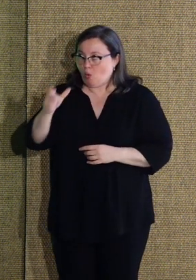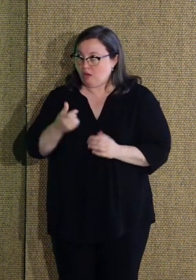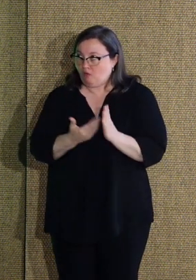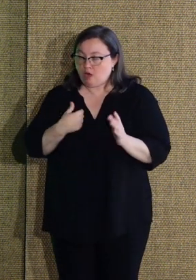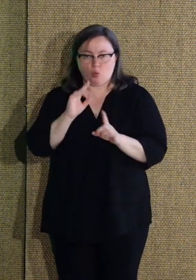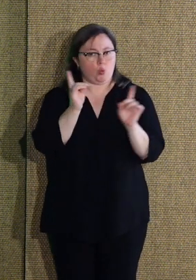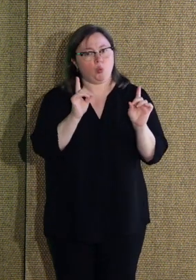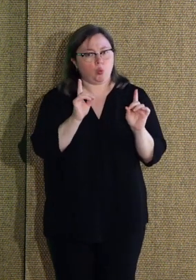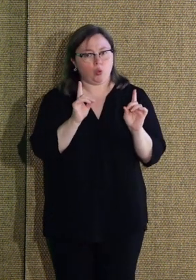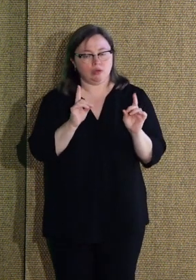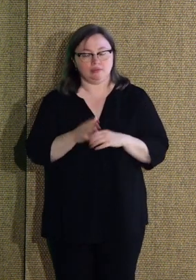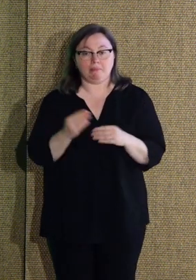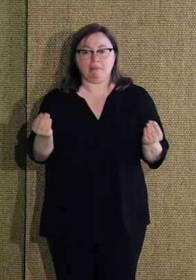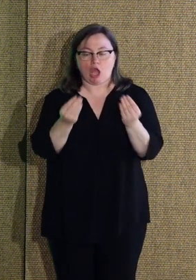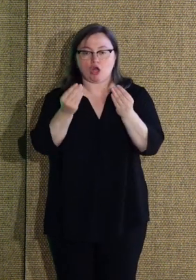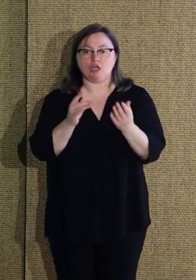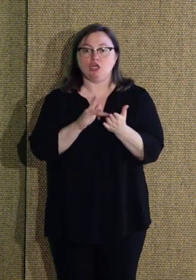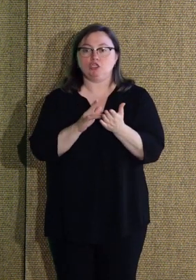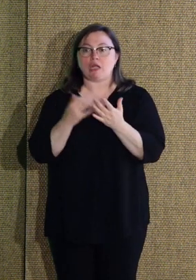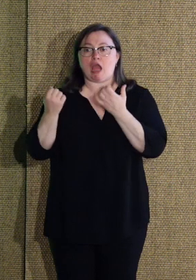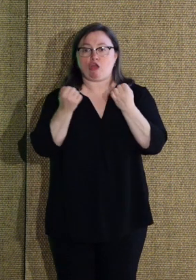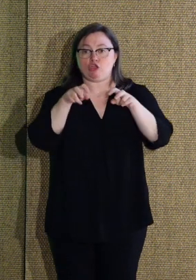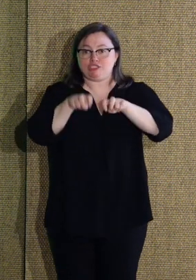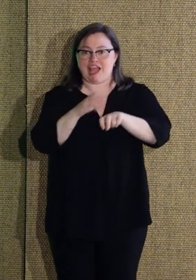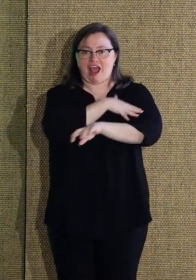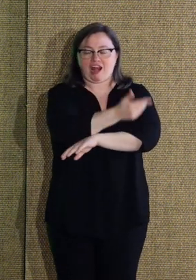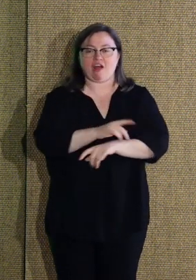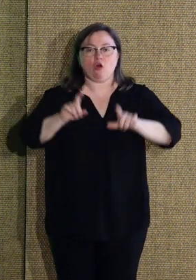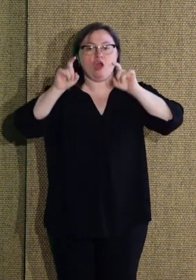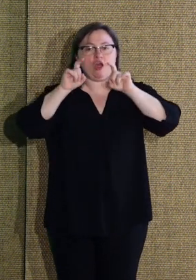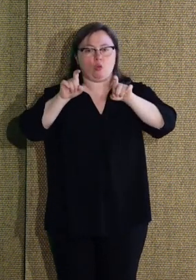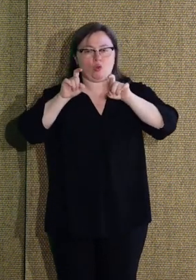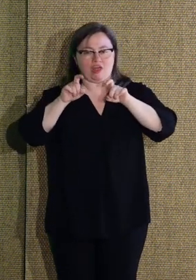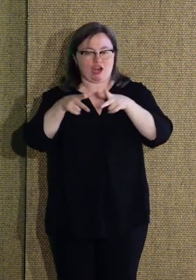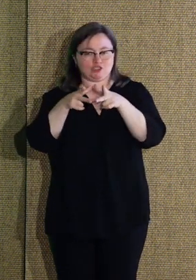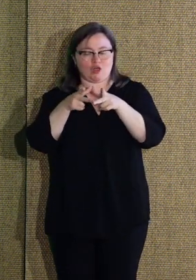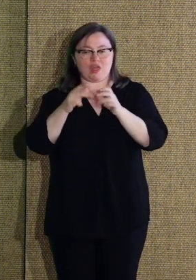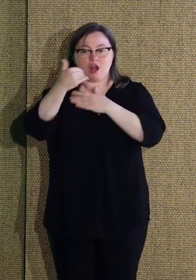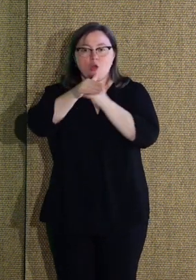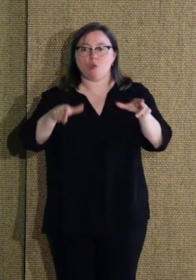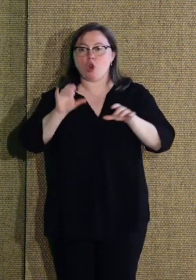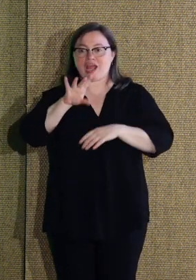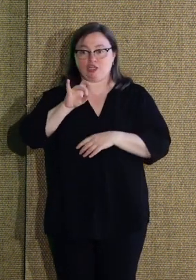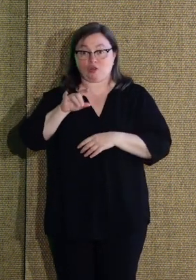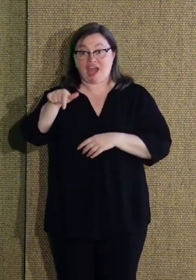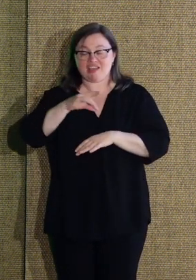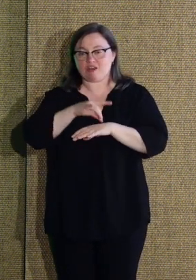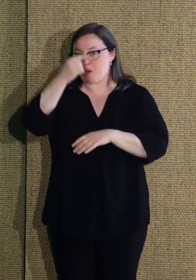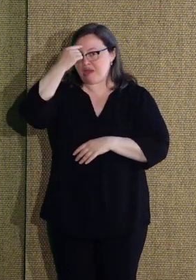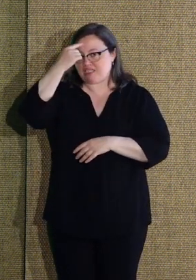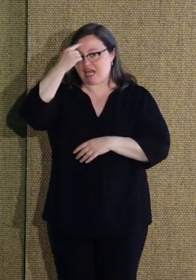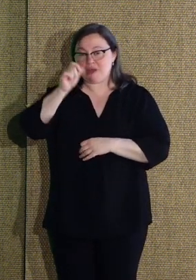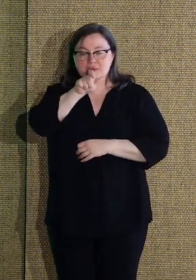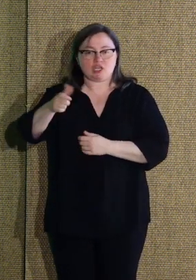después coincidió que empecé a compartir coche con una educadora del módulo 14, que es el módulo donde se encuentran los enfermos mentales y